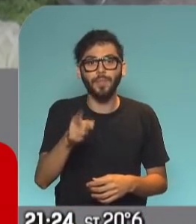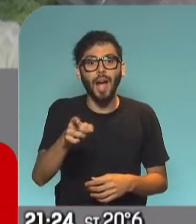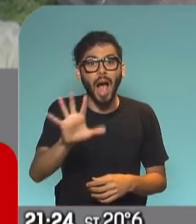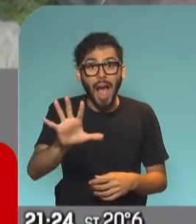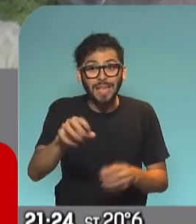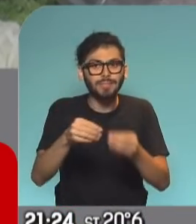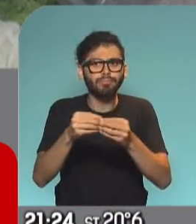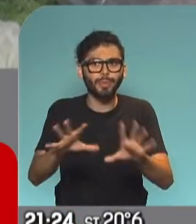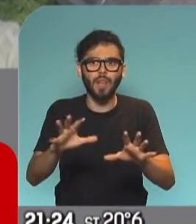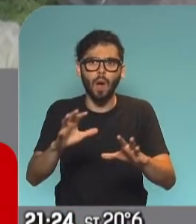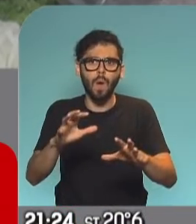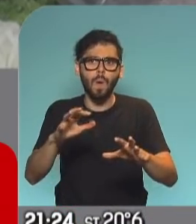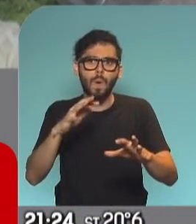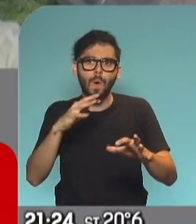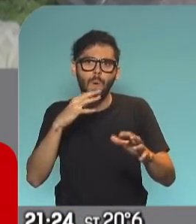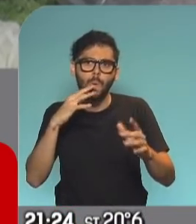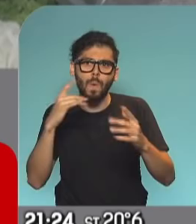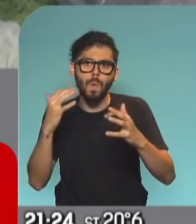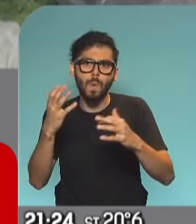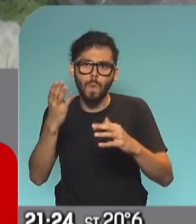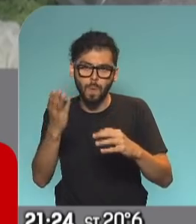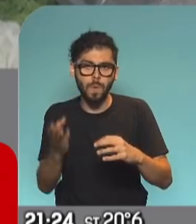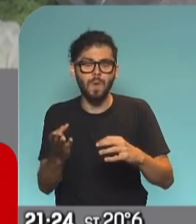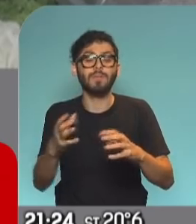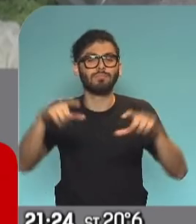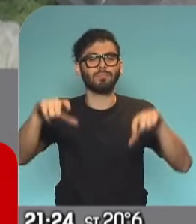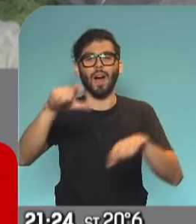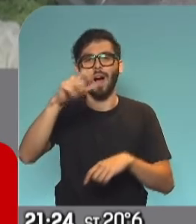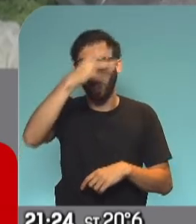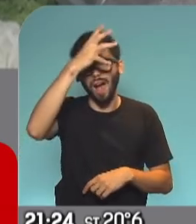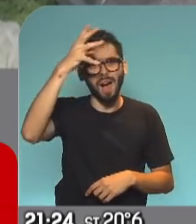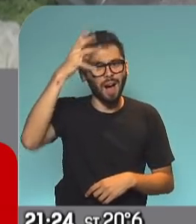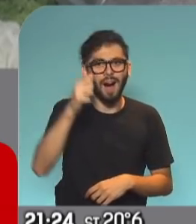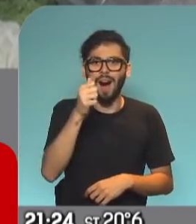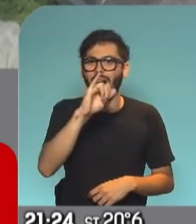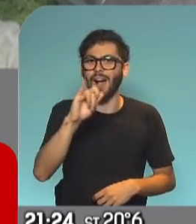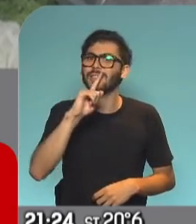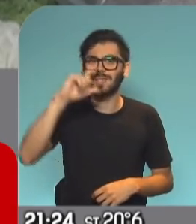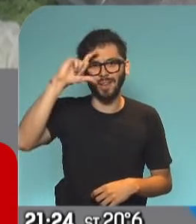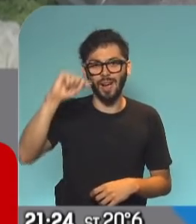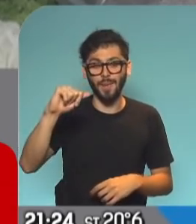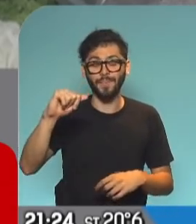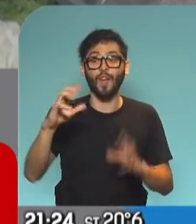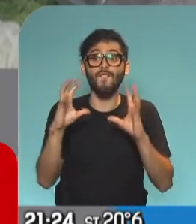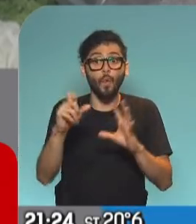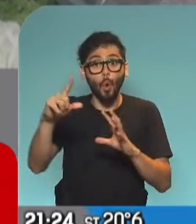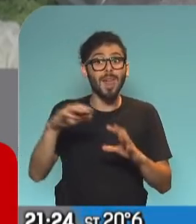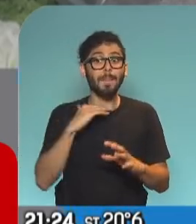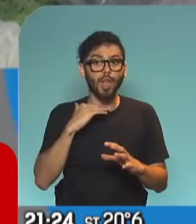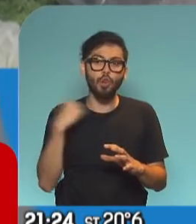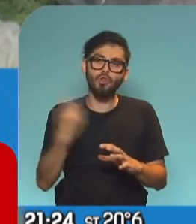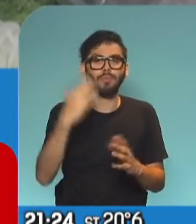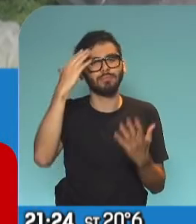empezó el mito en el estadio azteca y el fútbol mexicano y el estadio azteca en sí lo